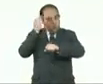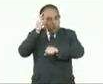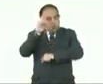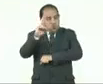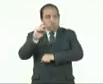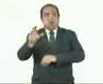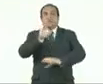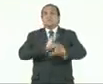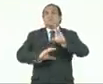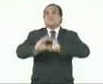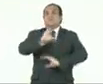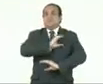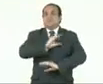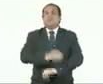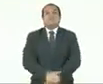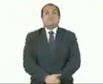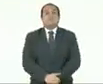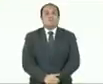Sheinbaum Pardo.